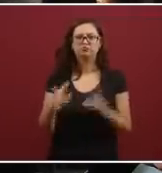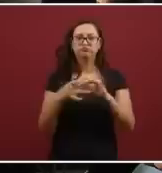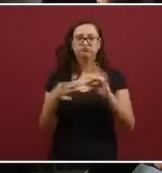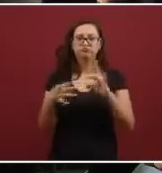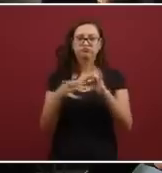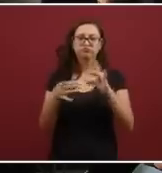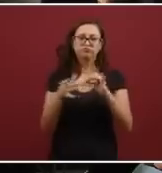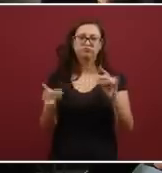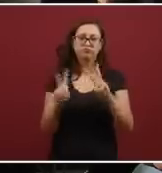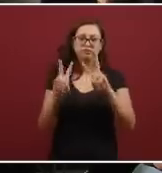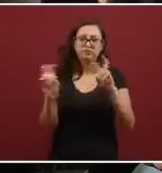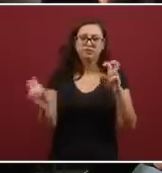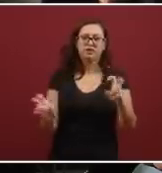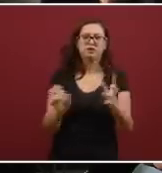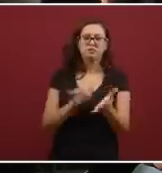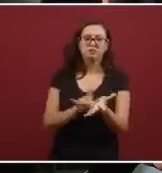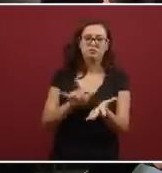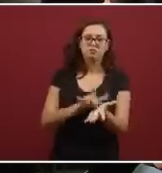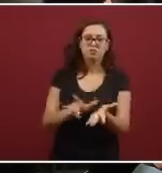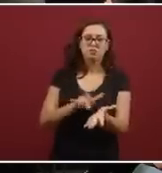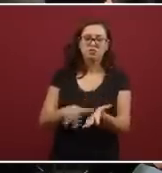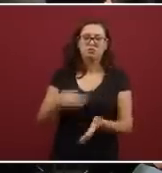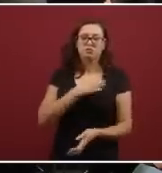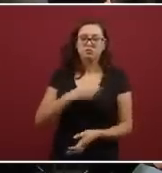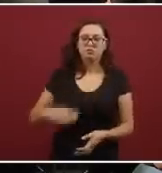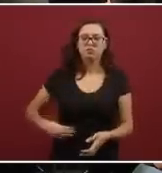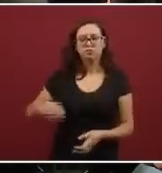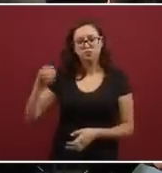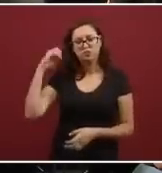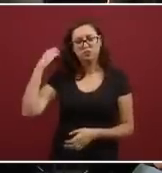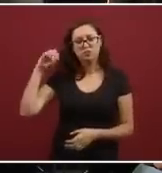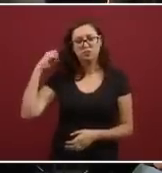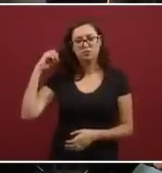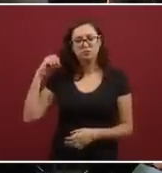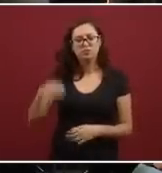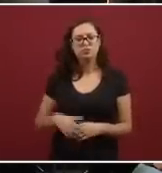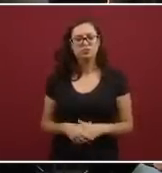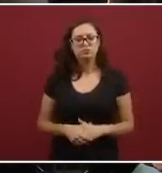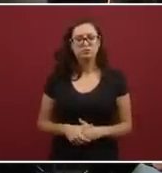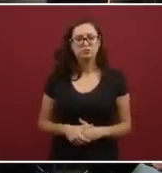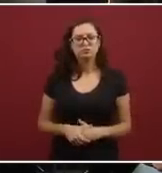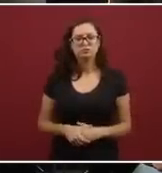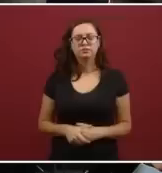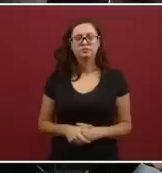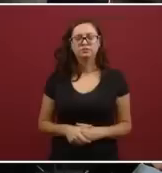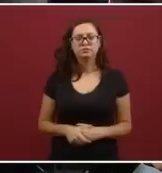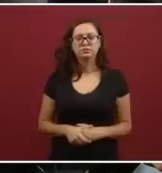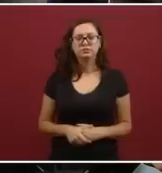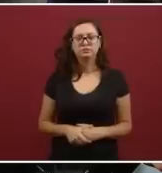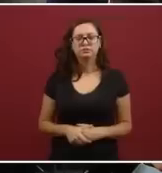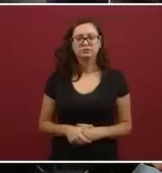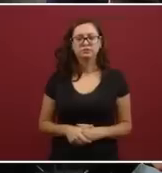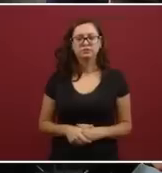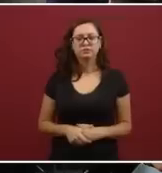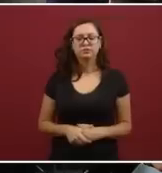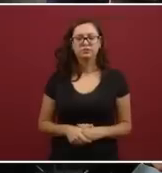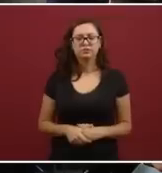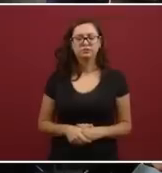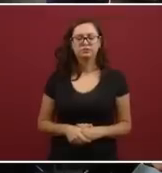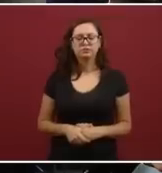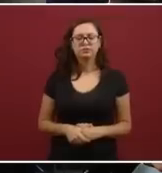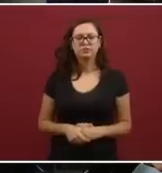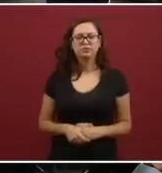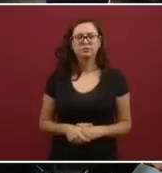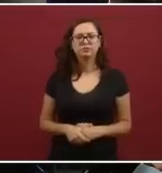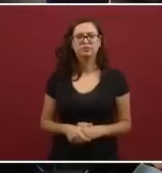apoyos a municipios de Oaxaca. Muchas gracias,